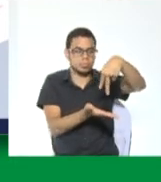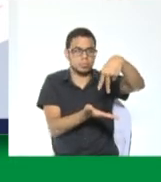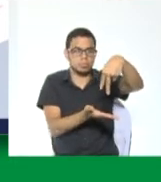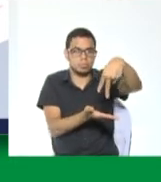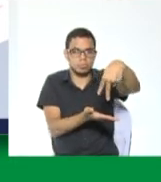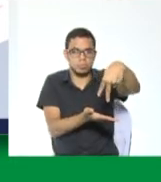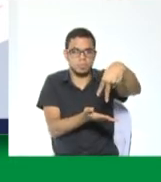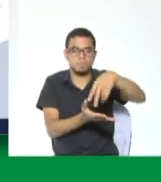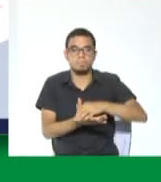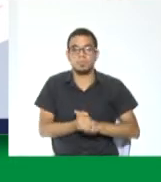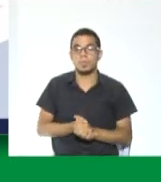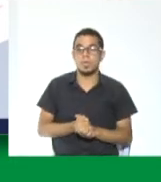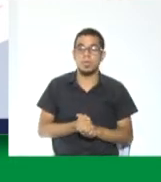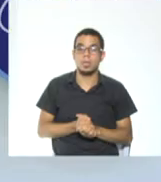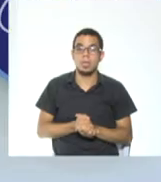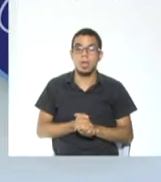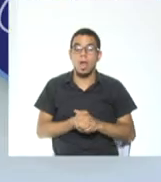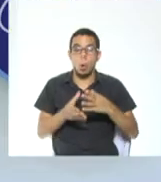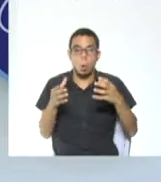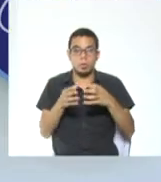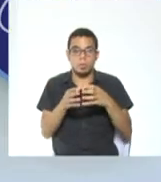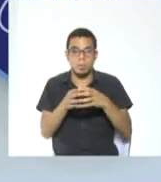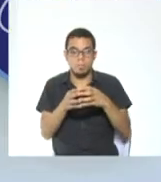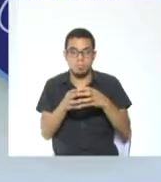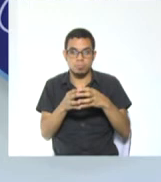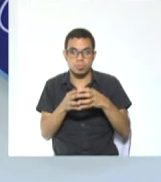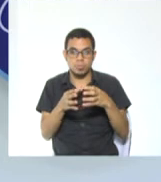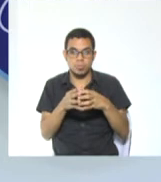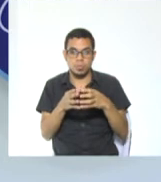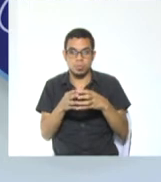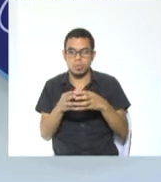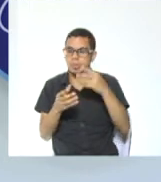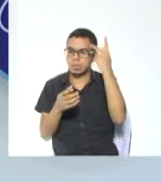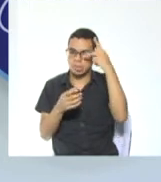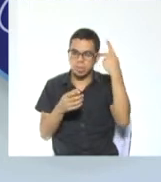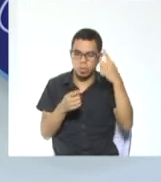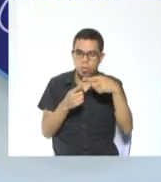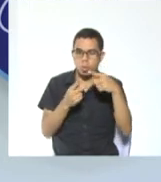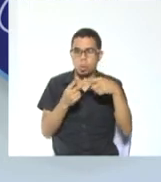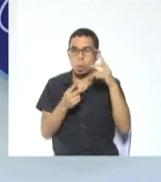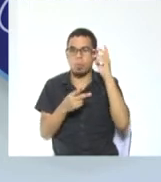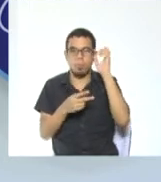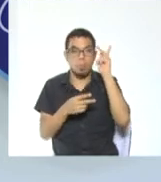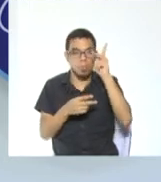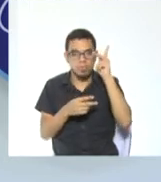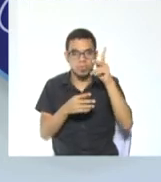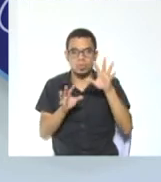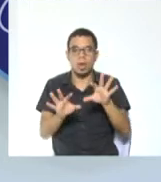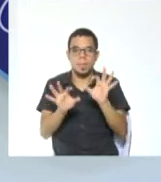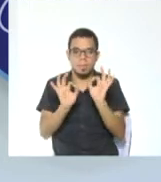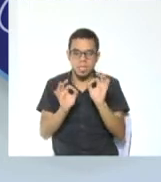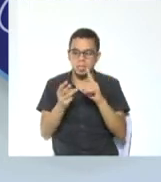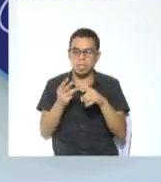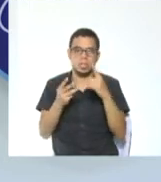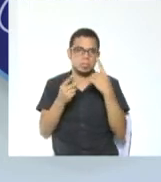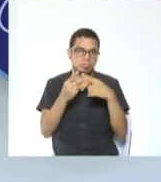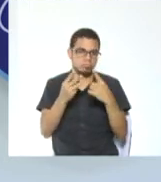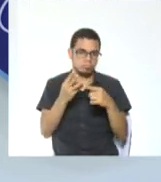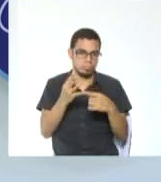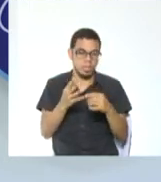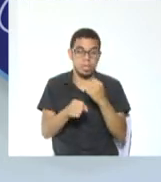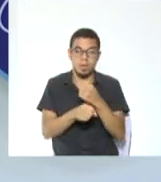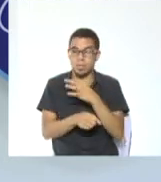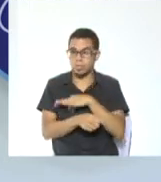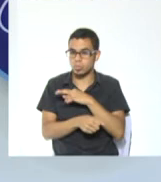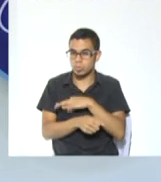equipo interdisciplinario, quien gustosamente pondrá a su disposición algunas indicaciones, actividades y ejercicios